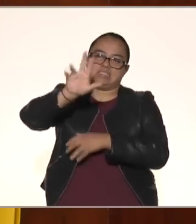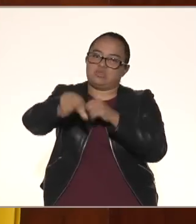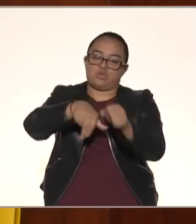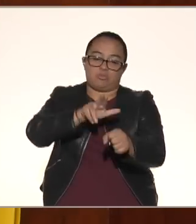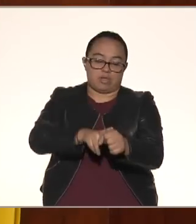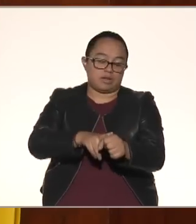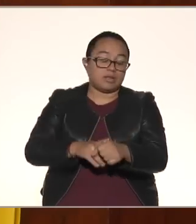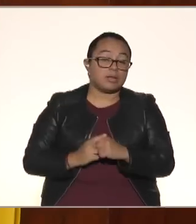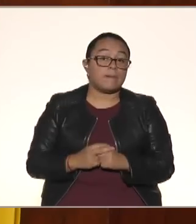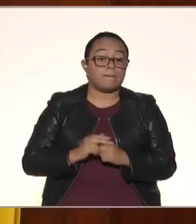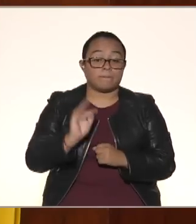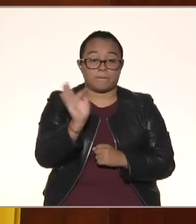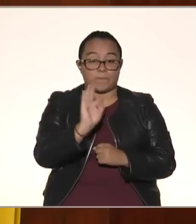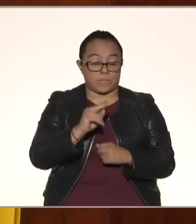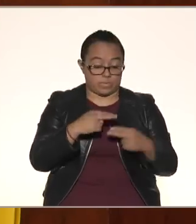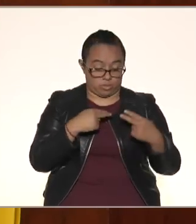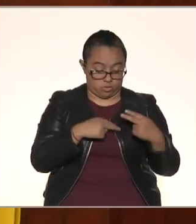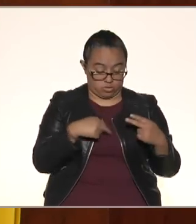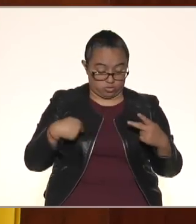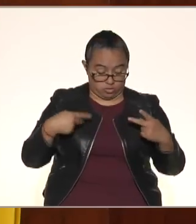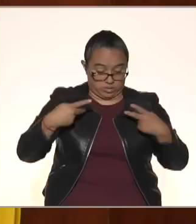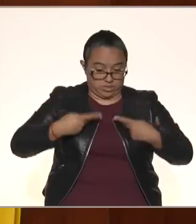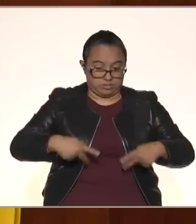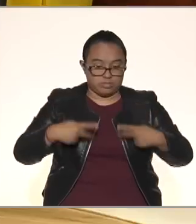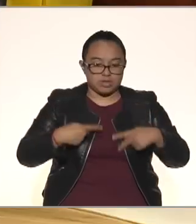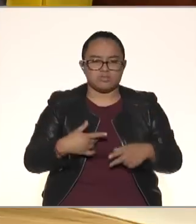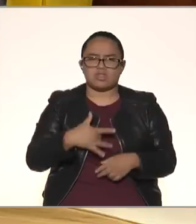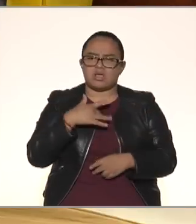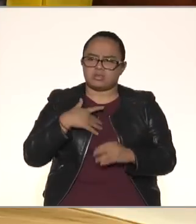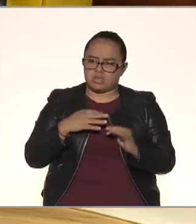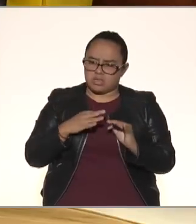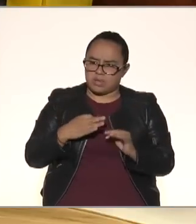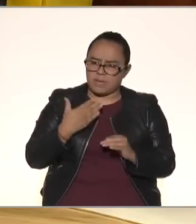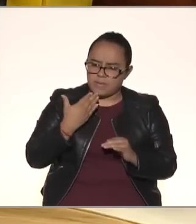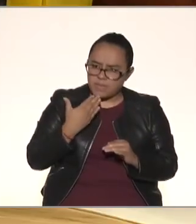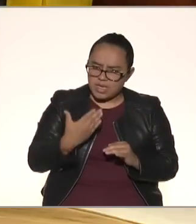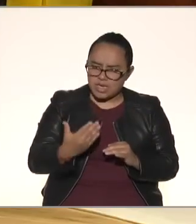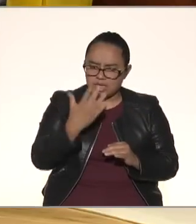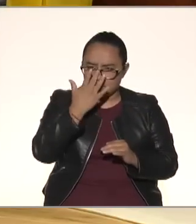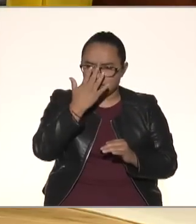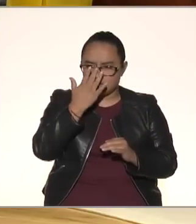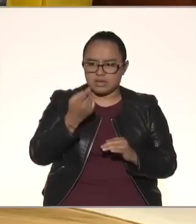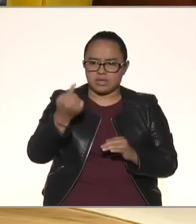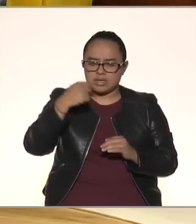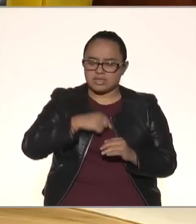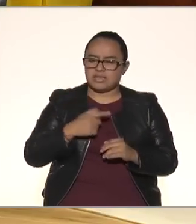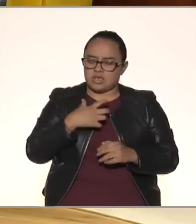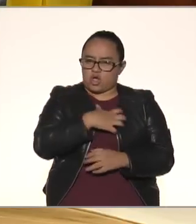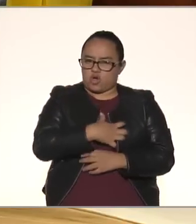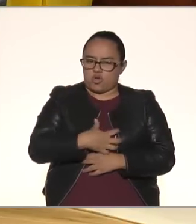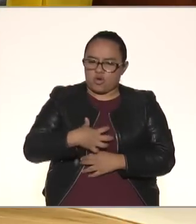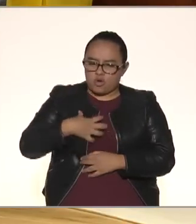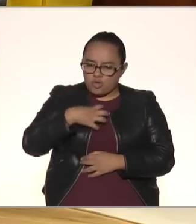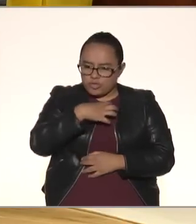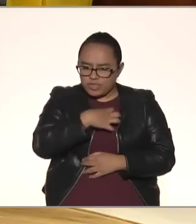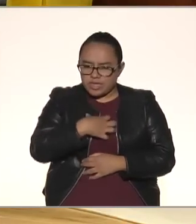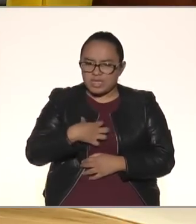Si nosotros somos individuos que estamos en plenitud y estamos llenos y rebosantes de